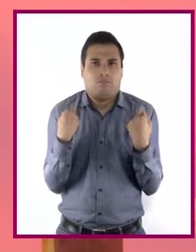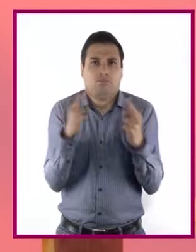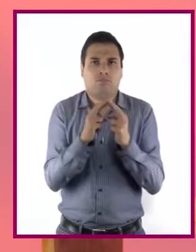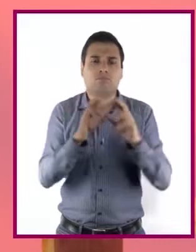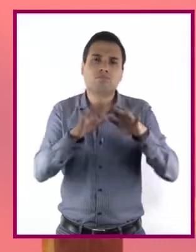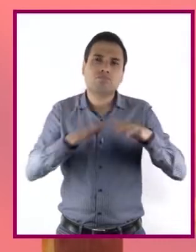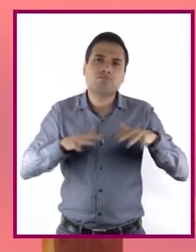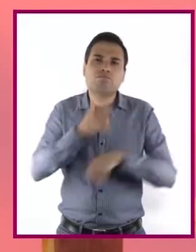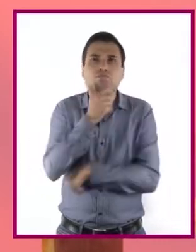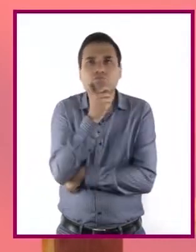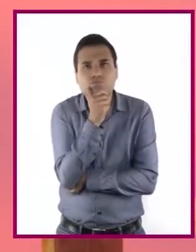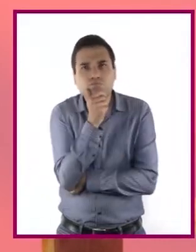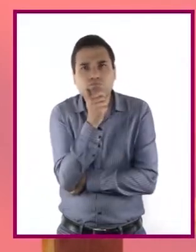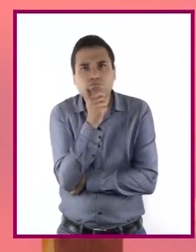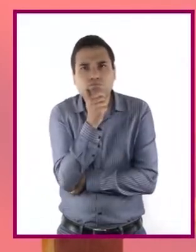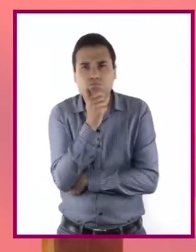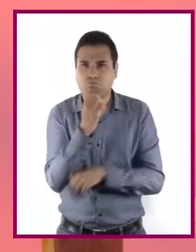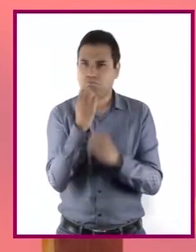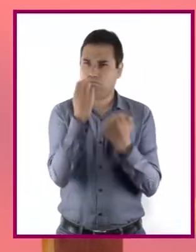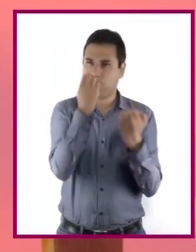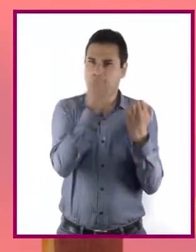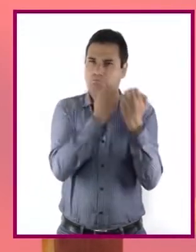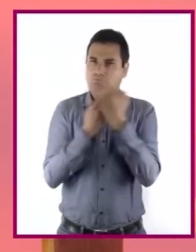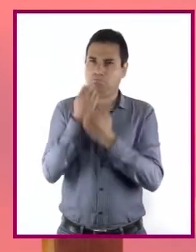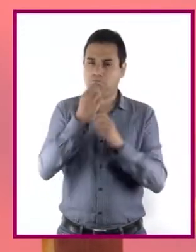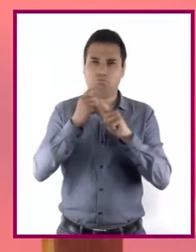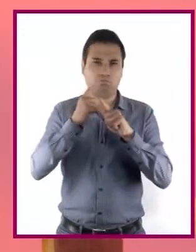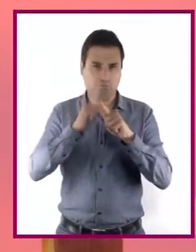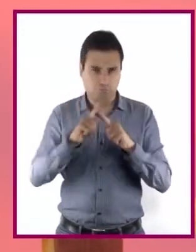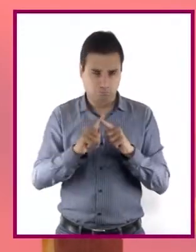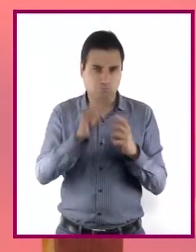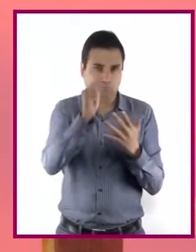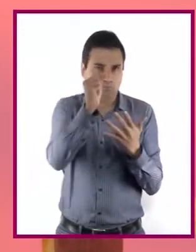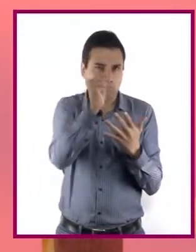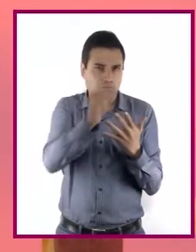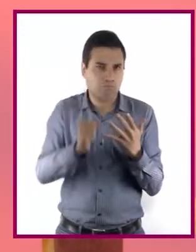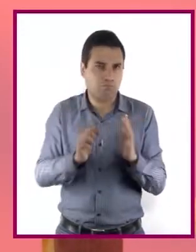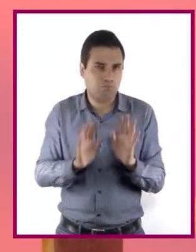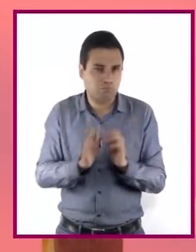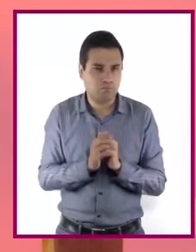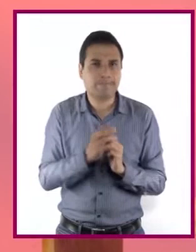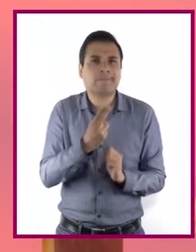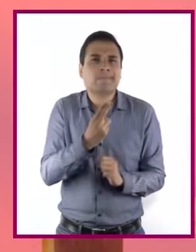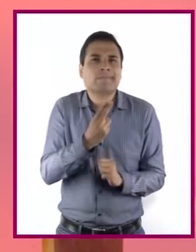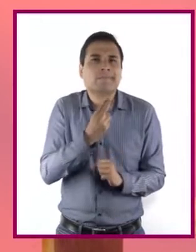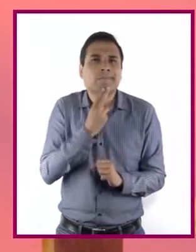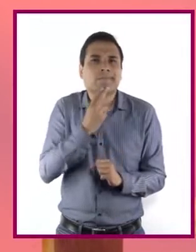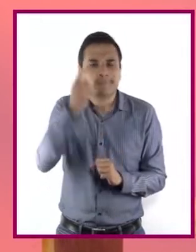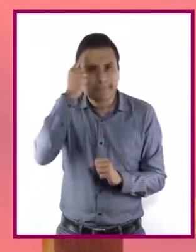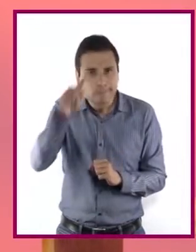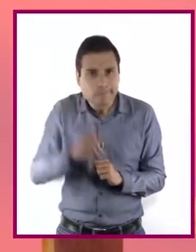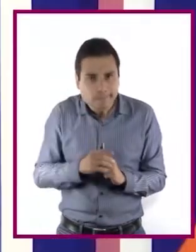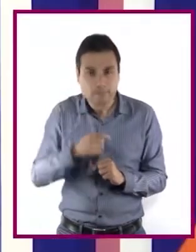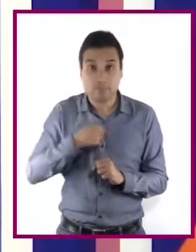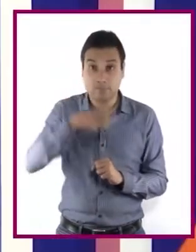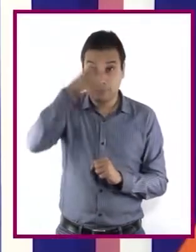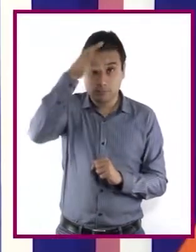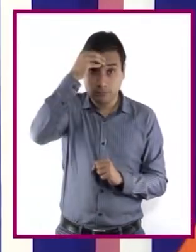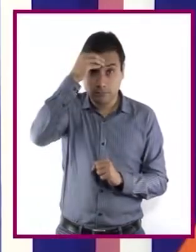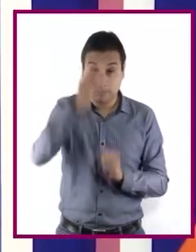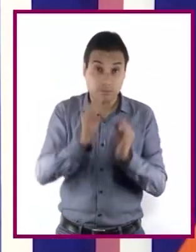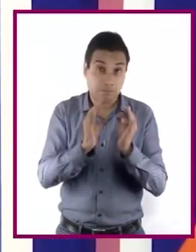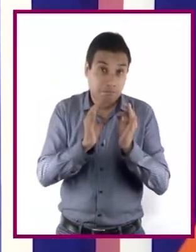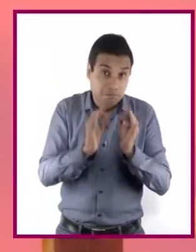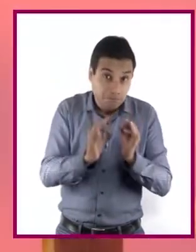recibimos una evaluación en la que se valoran varios aspectos que ayudan, por un lado, a valorar nuestro aprendizaje y por el otro,